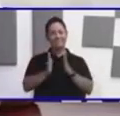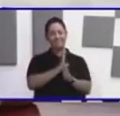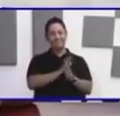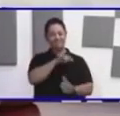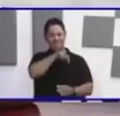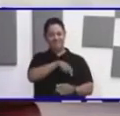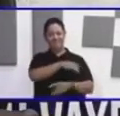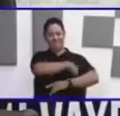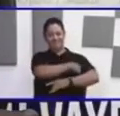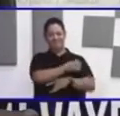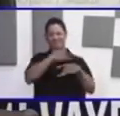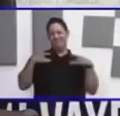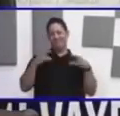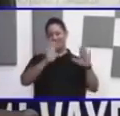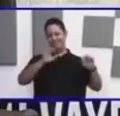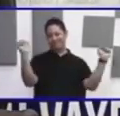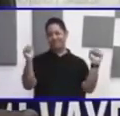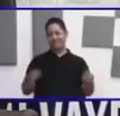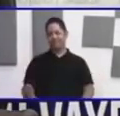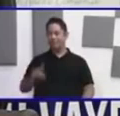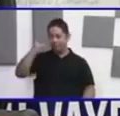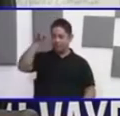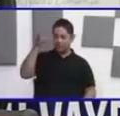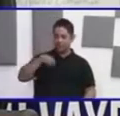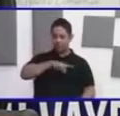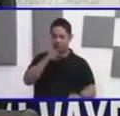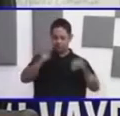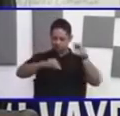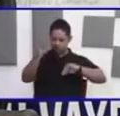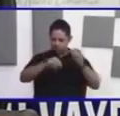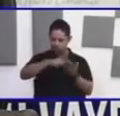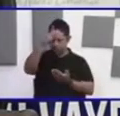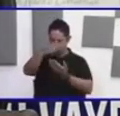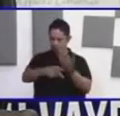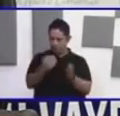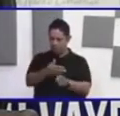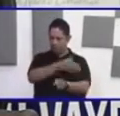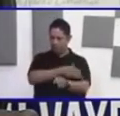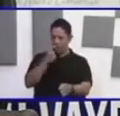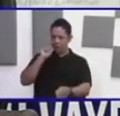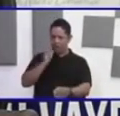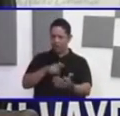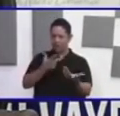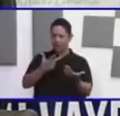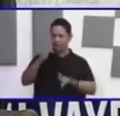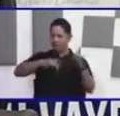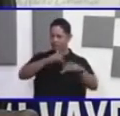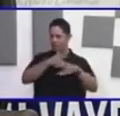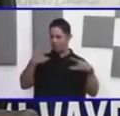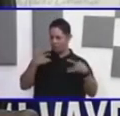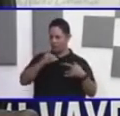gobernador, y desde que nosotros estructuramos el proyecto con el doctor Julián, tuvimos claro que todo el avance del